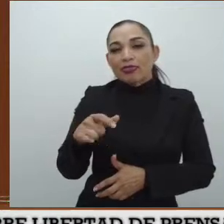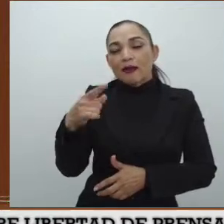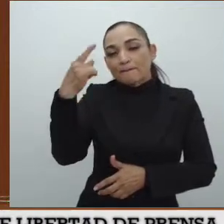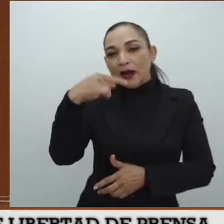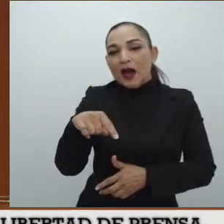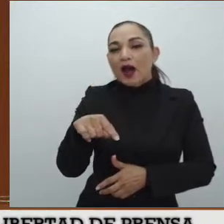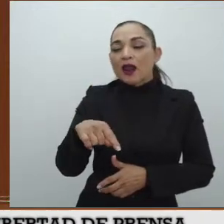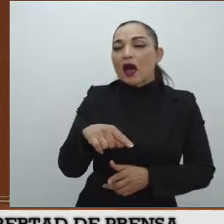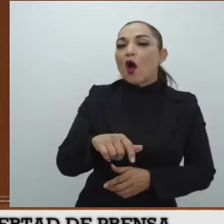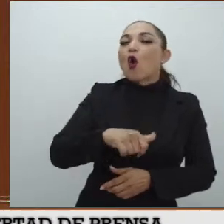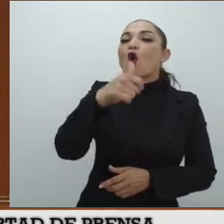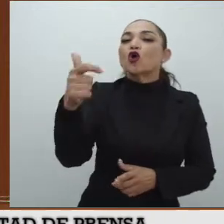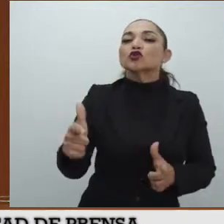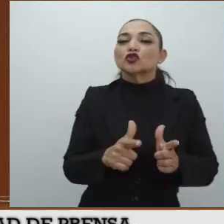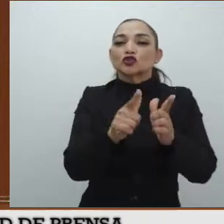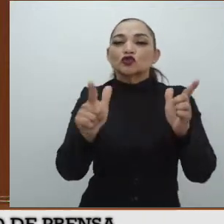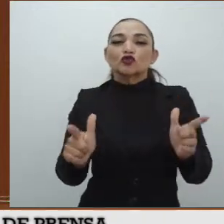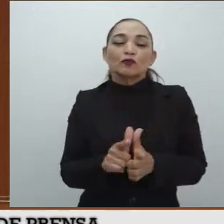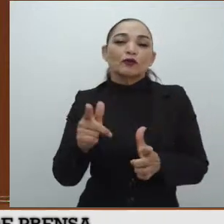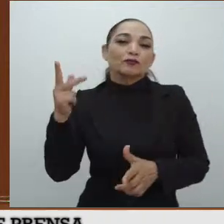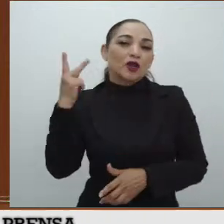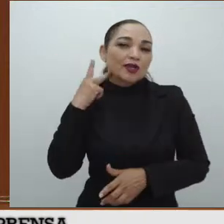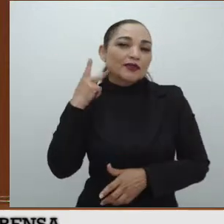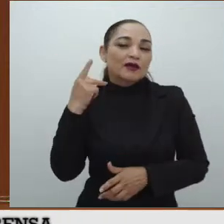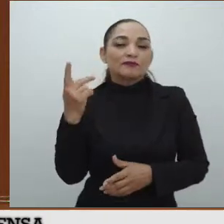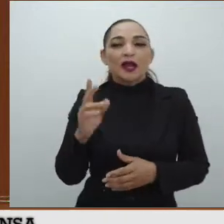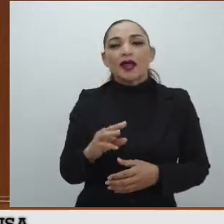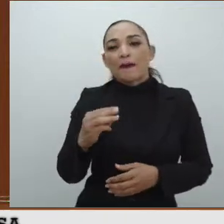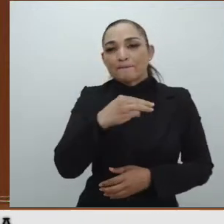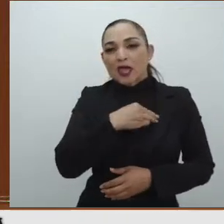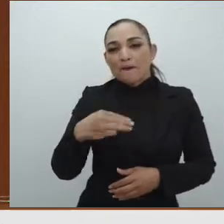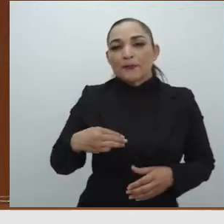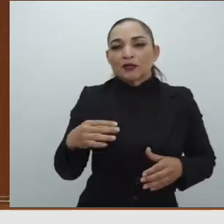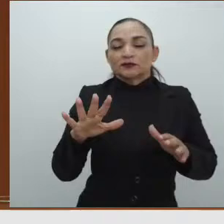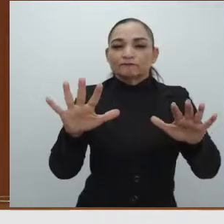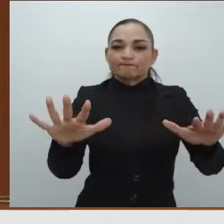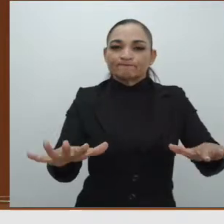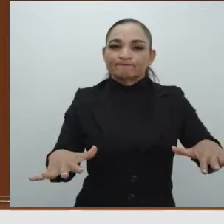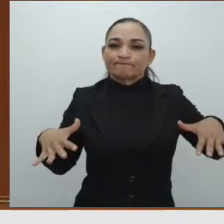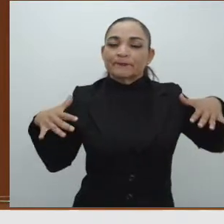que conforman esta soberanía, esta 64 legislatura.